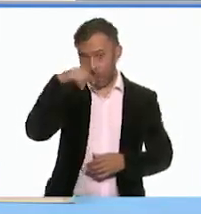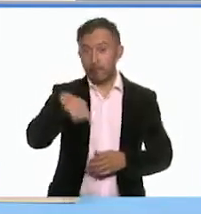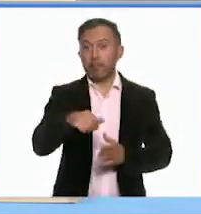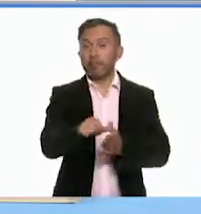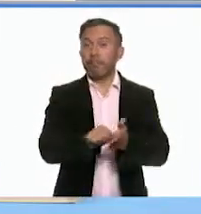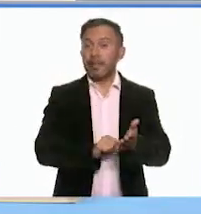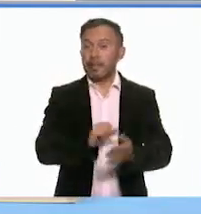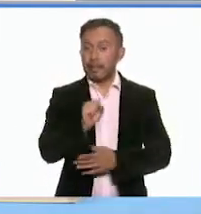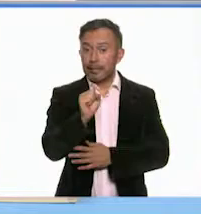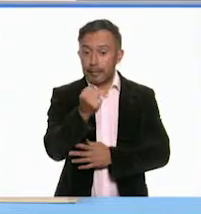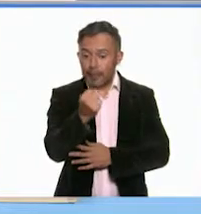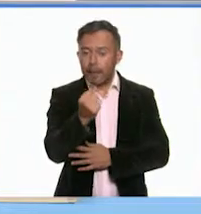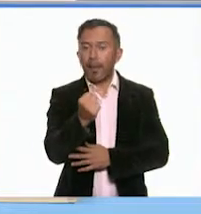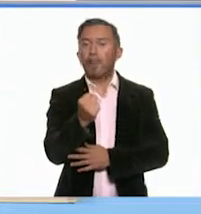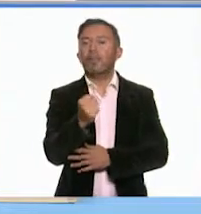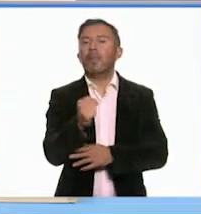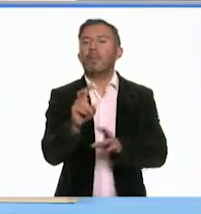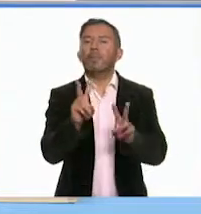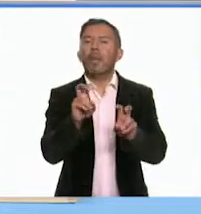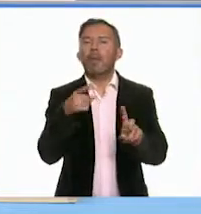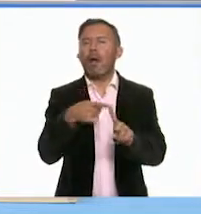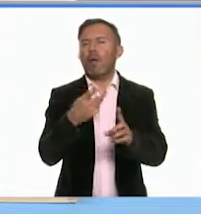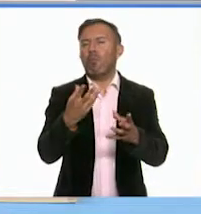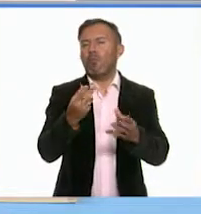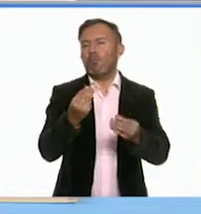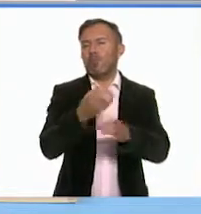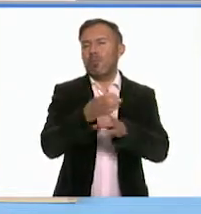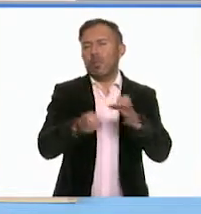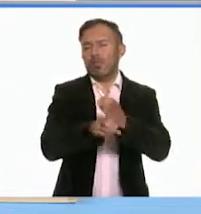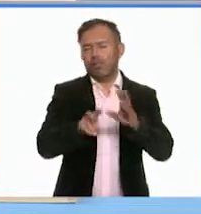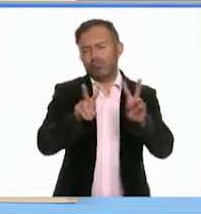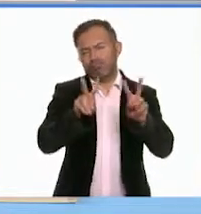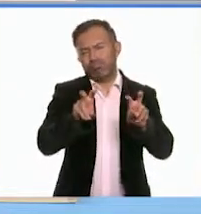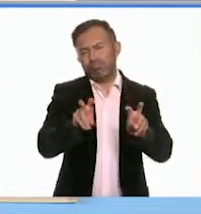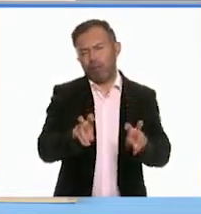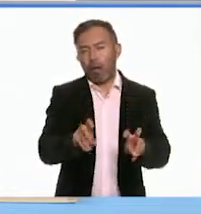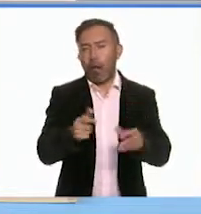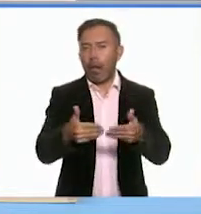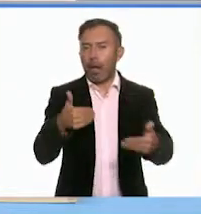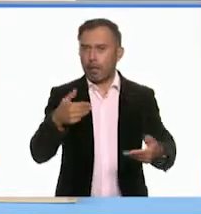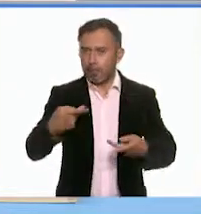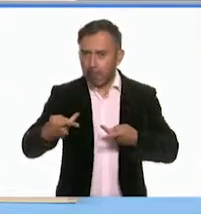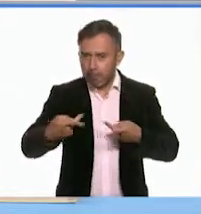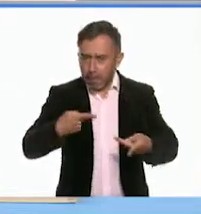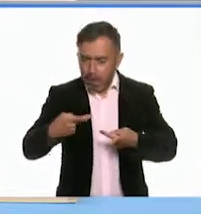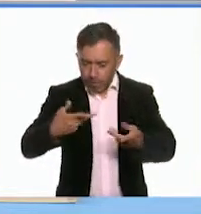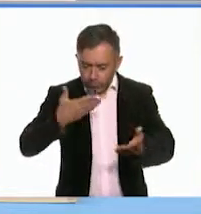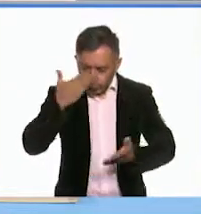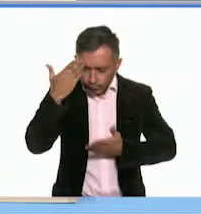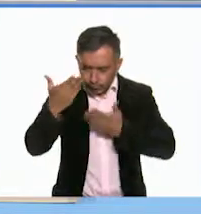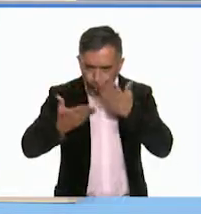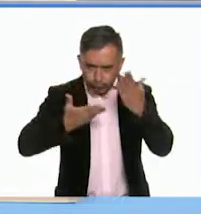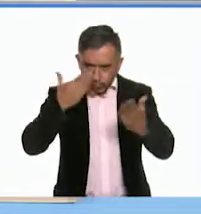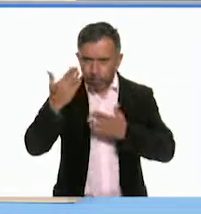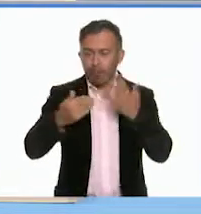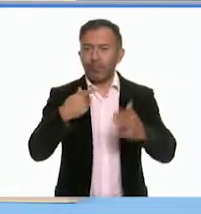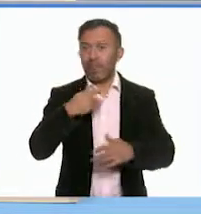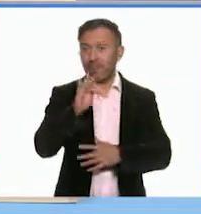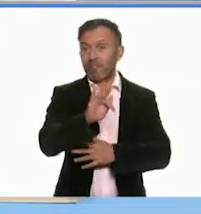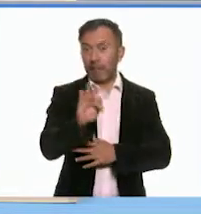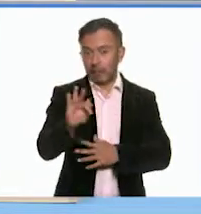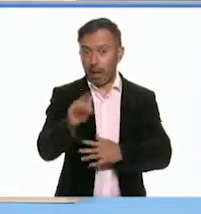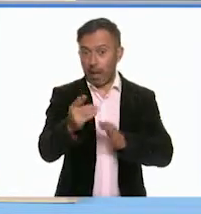haber muchas cosas sobre este tema. Y yo me quiero preparar y aprender muchísimo antes de esa fecha. Así que he